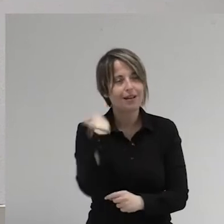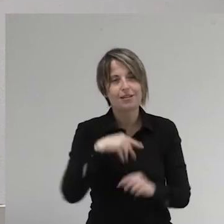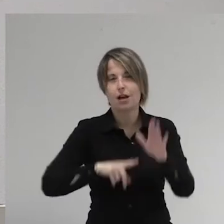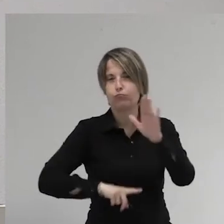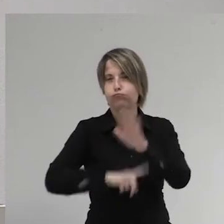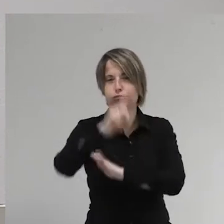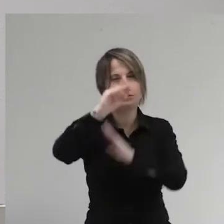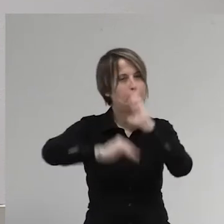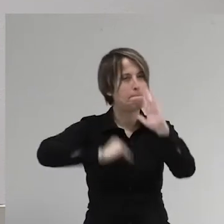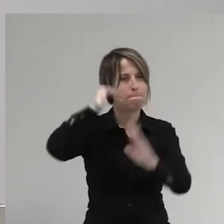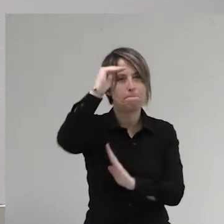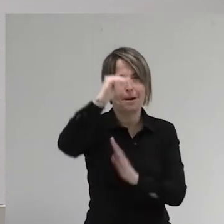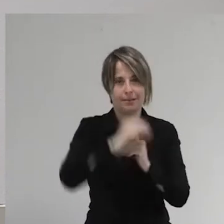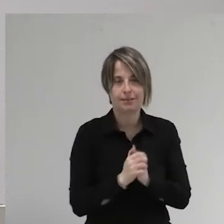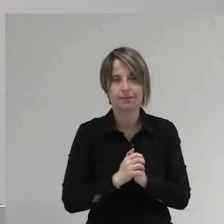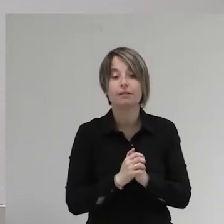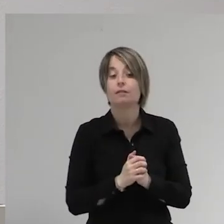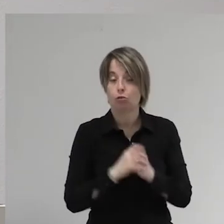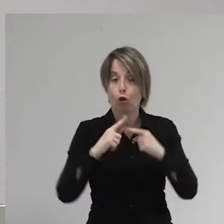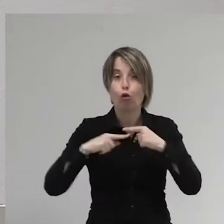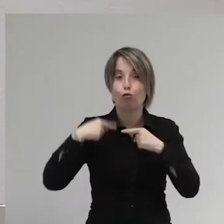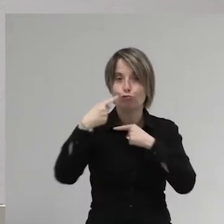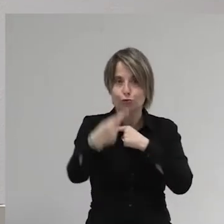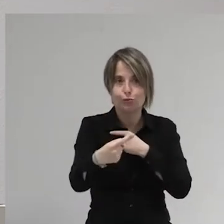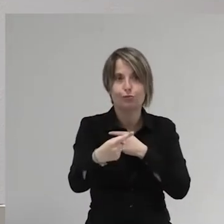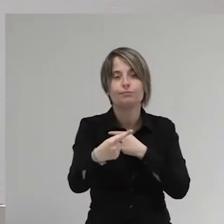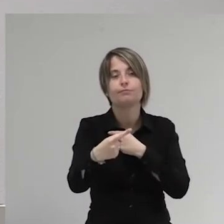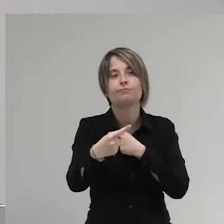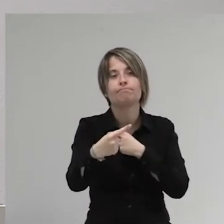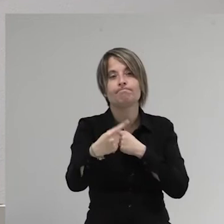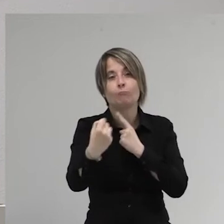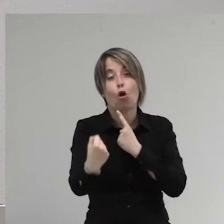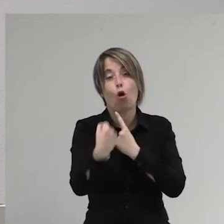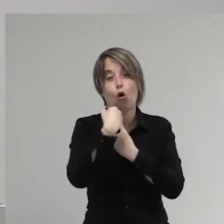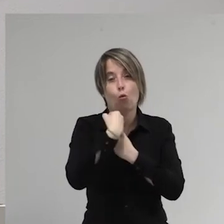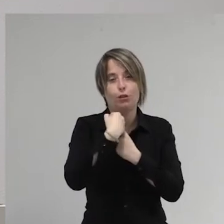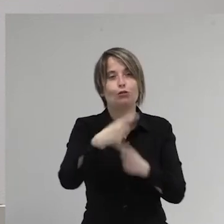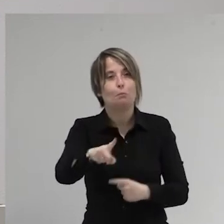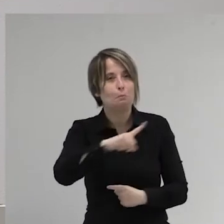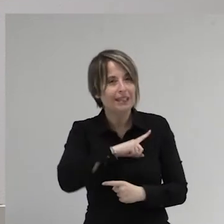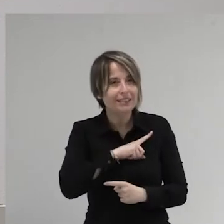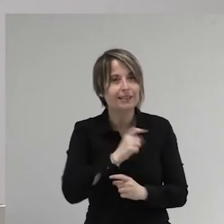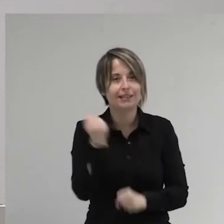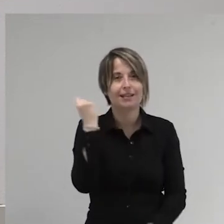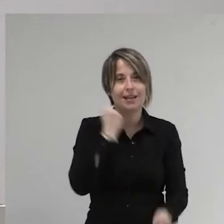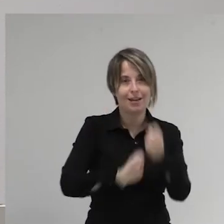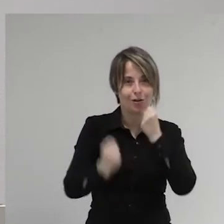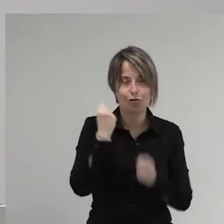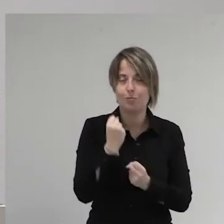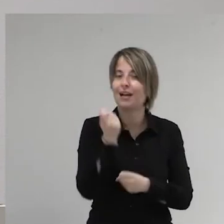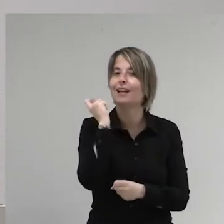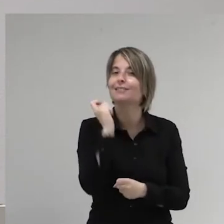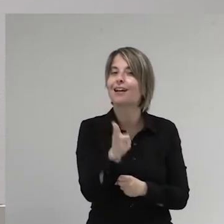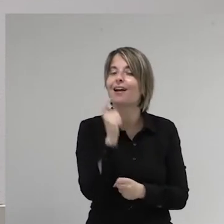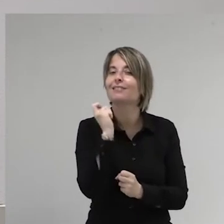técnico superior. Debido a esto, la opresión militar y económica precede la mayor parte